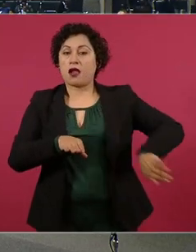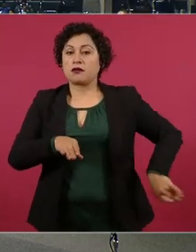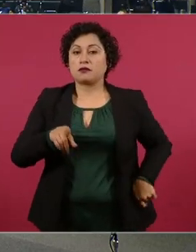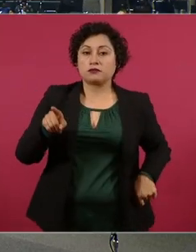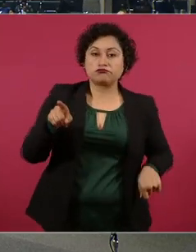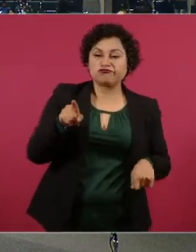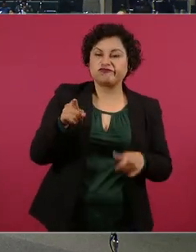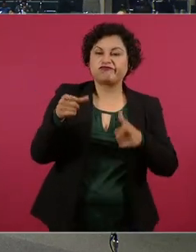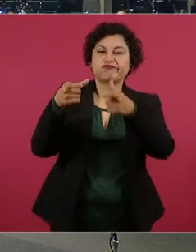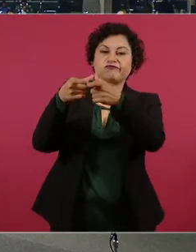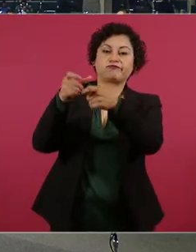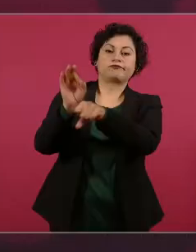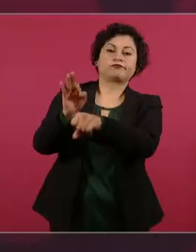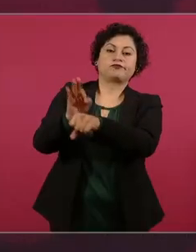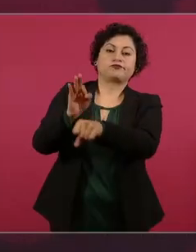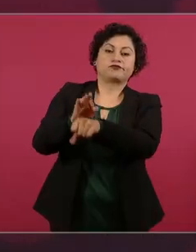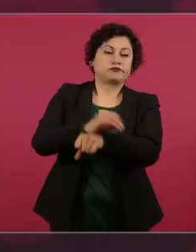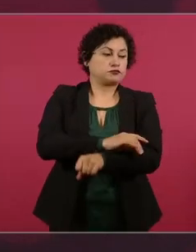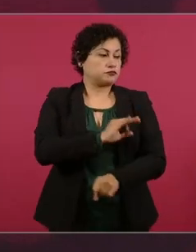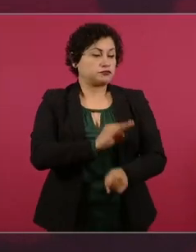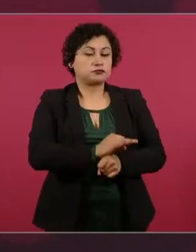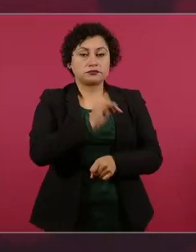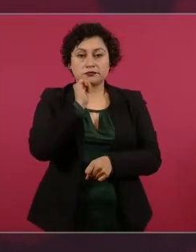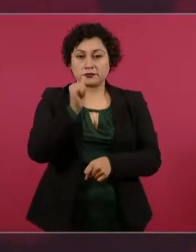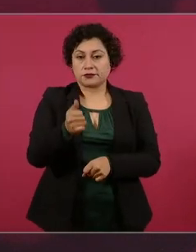cuidar de que